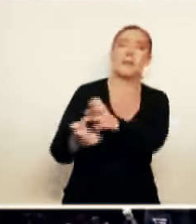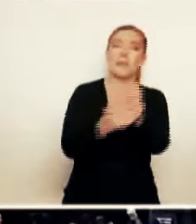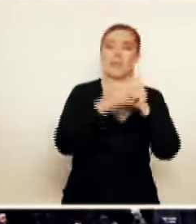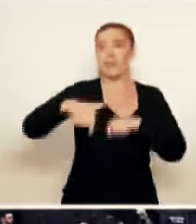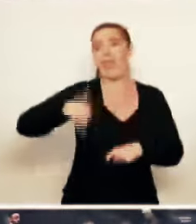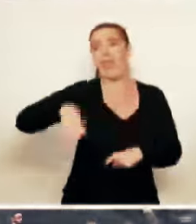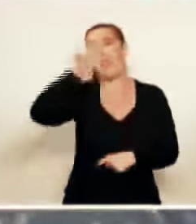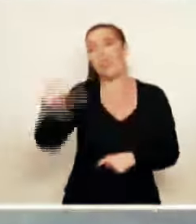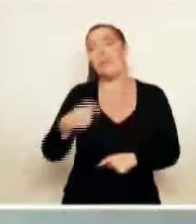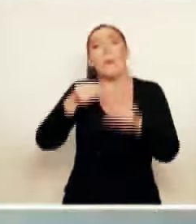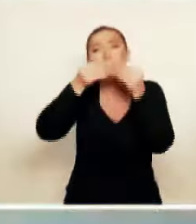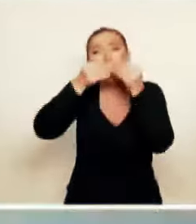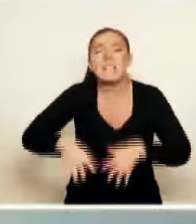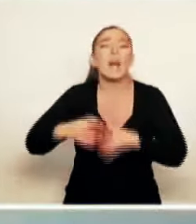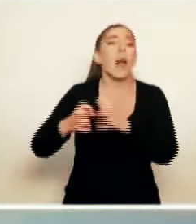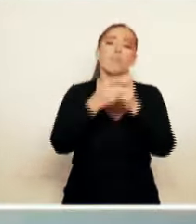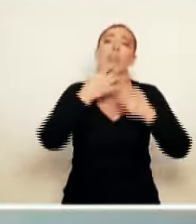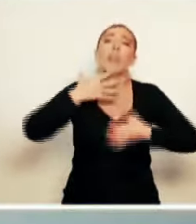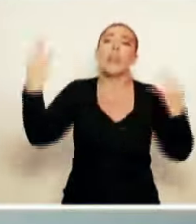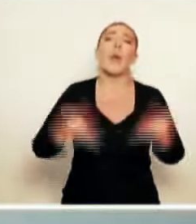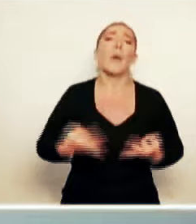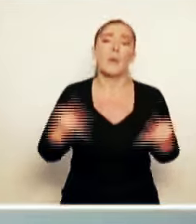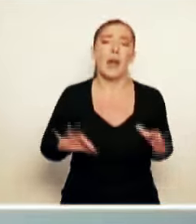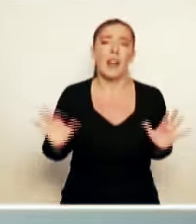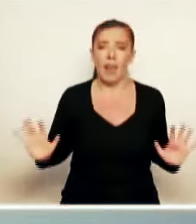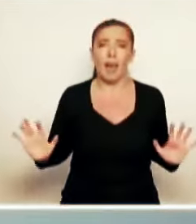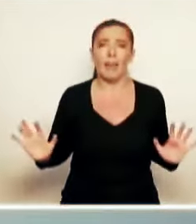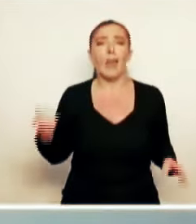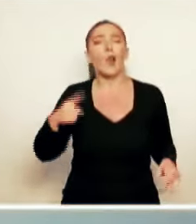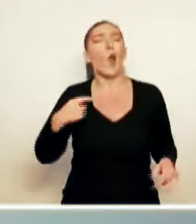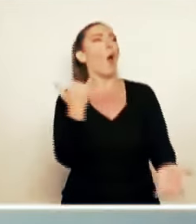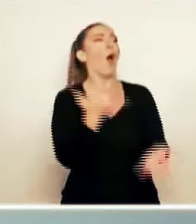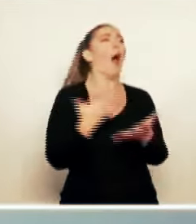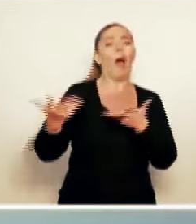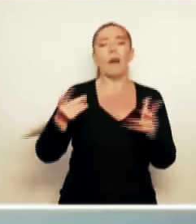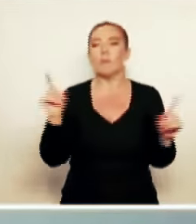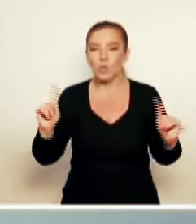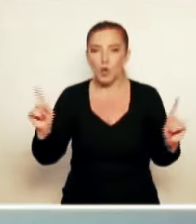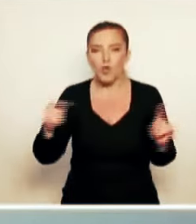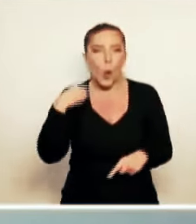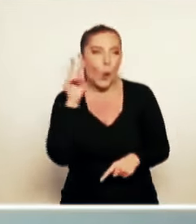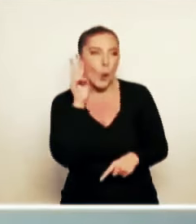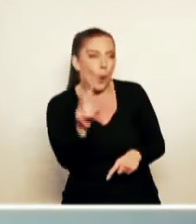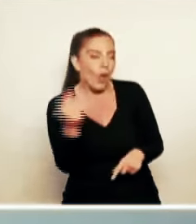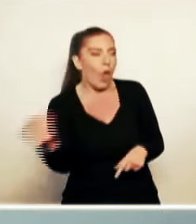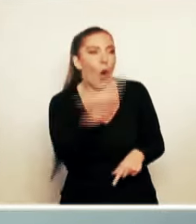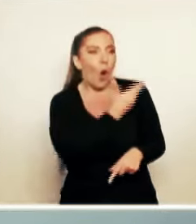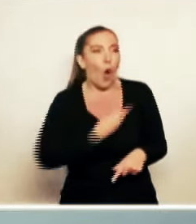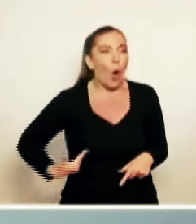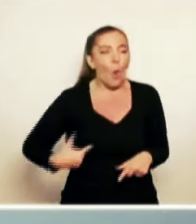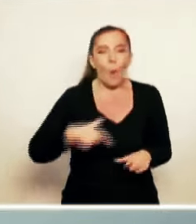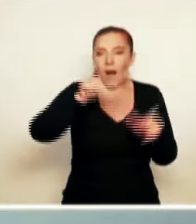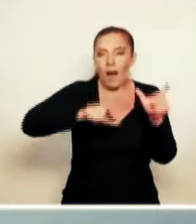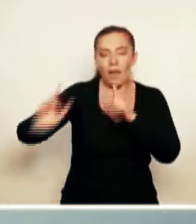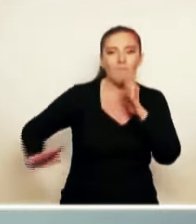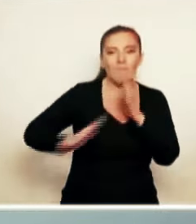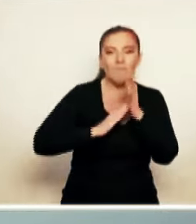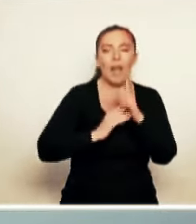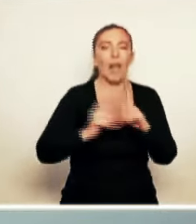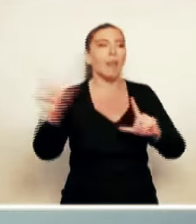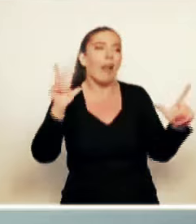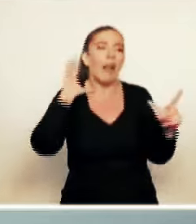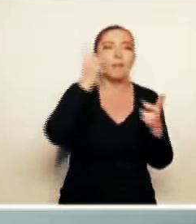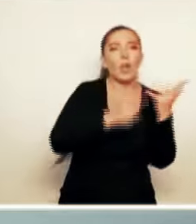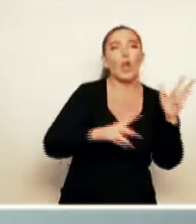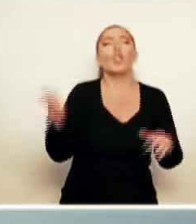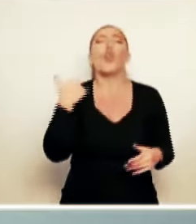Argentina. Pero empezar a discutir en serio, no con eufemismos. Yo veo a los dirigentes en los medios de comunicación que no se le... Todo